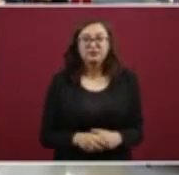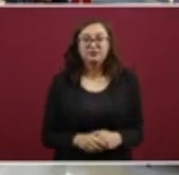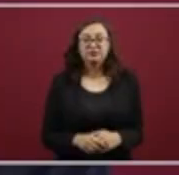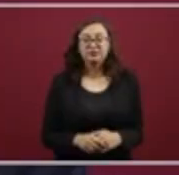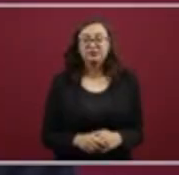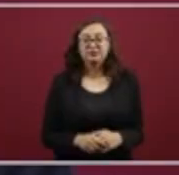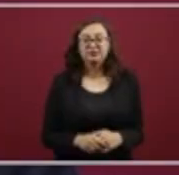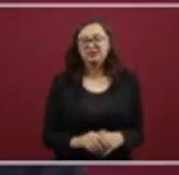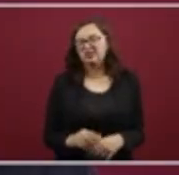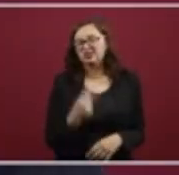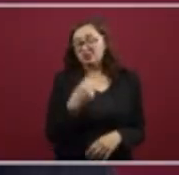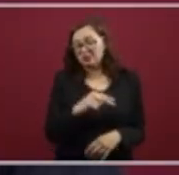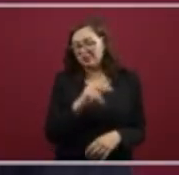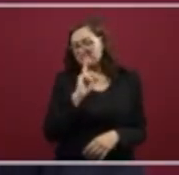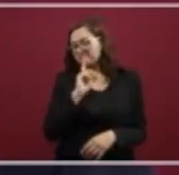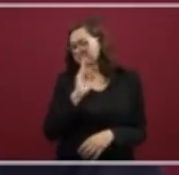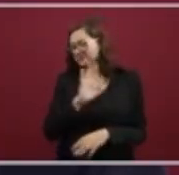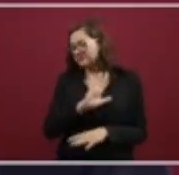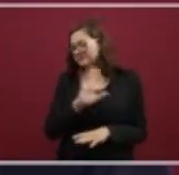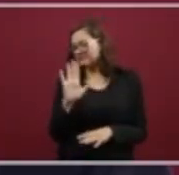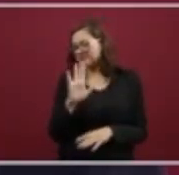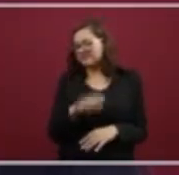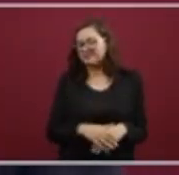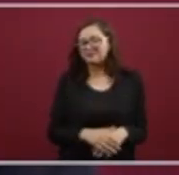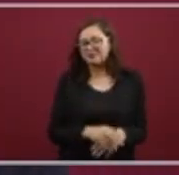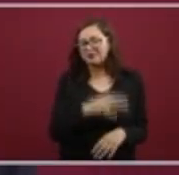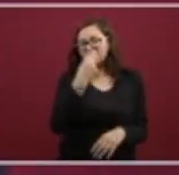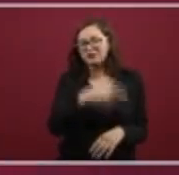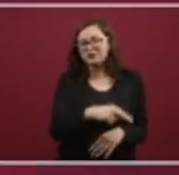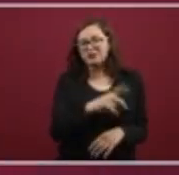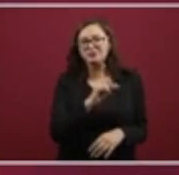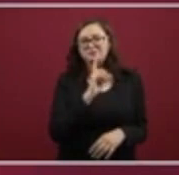ya no lo digo, ya no lo repito,